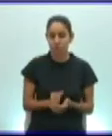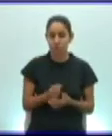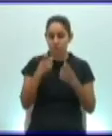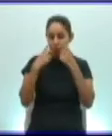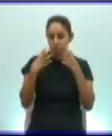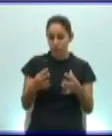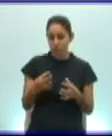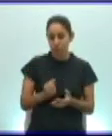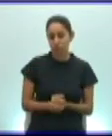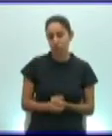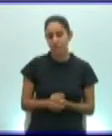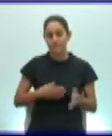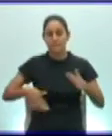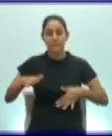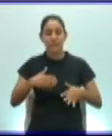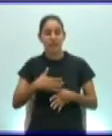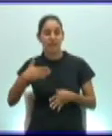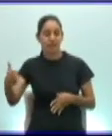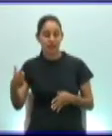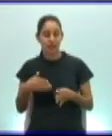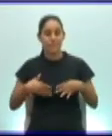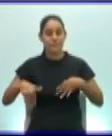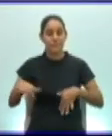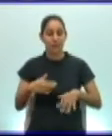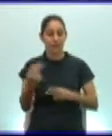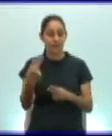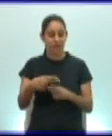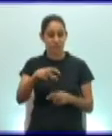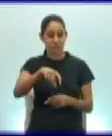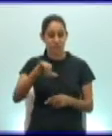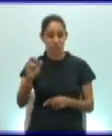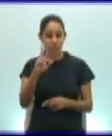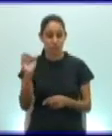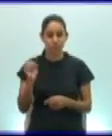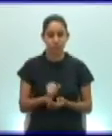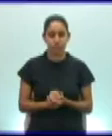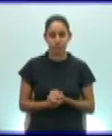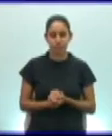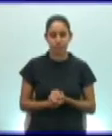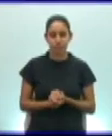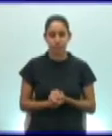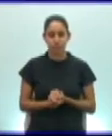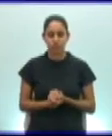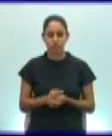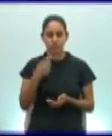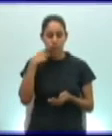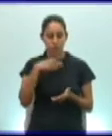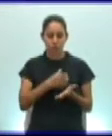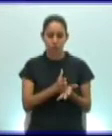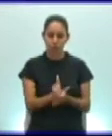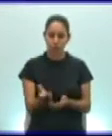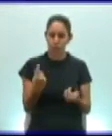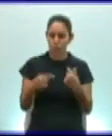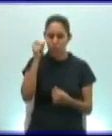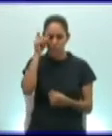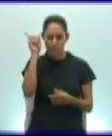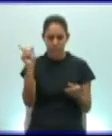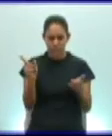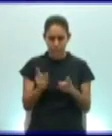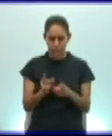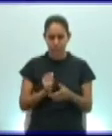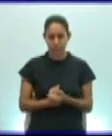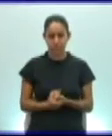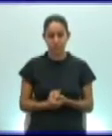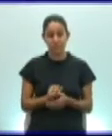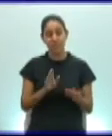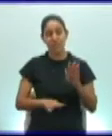Playa Girón y todo el accionar de las masas que participan en ello. Pero continuamos, ahí tenemos, vamos a resumir algunas ideas. A veces